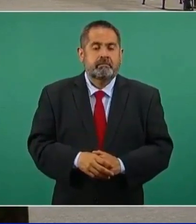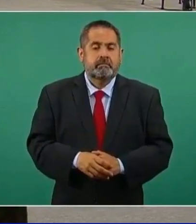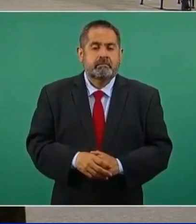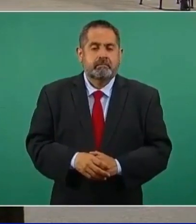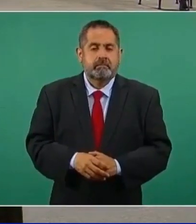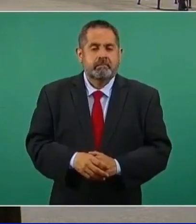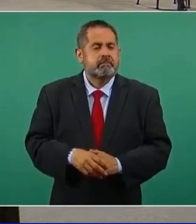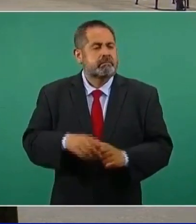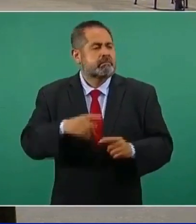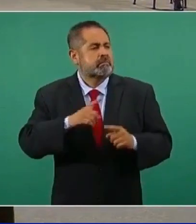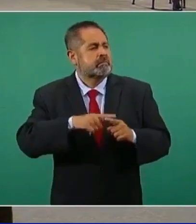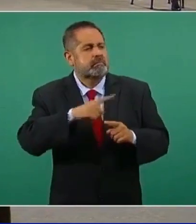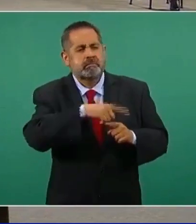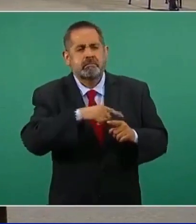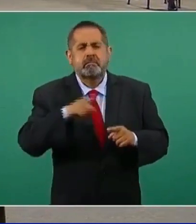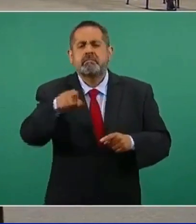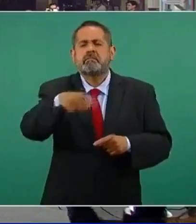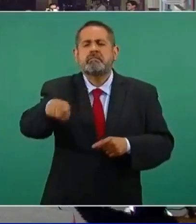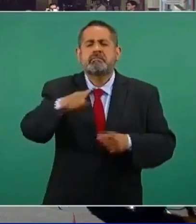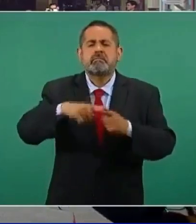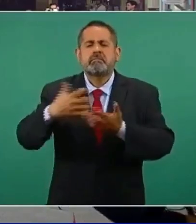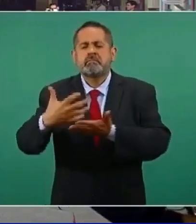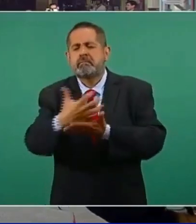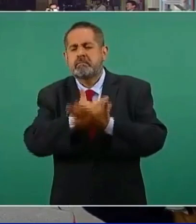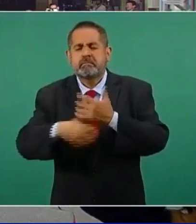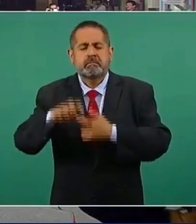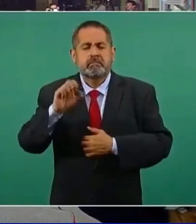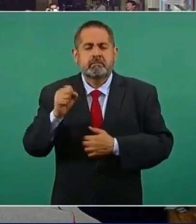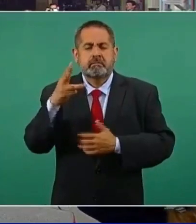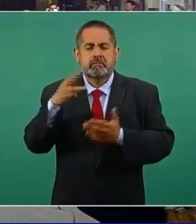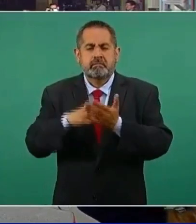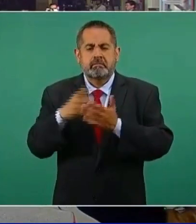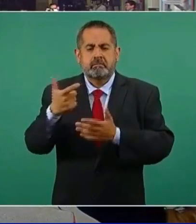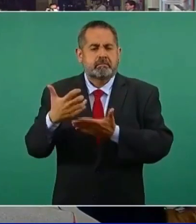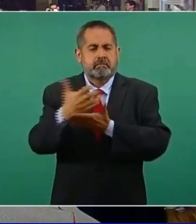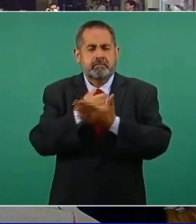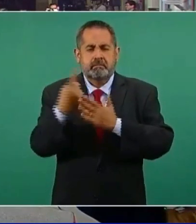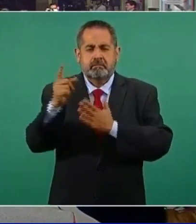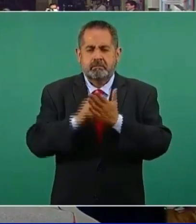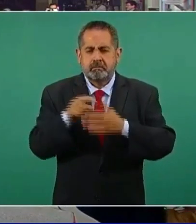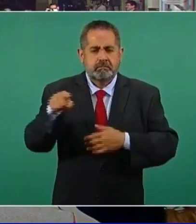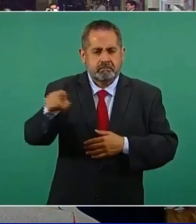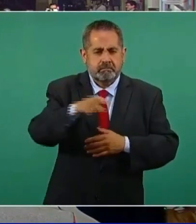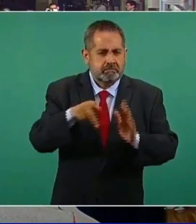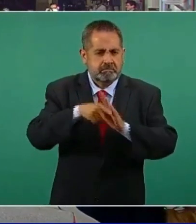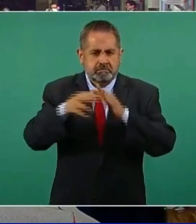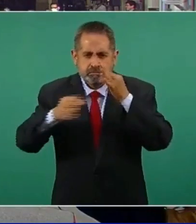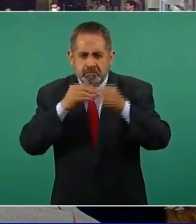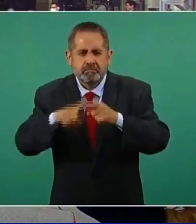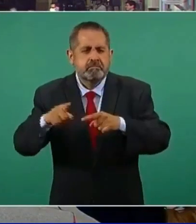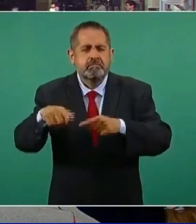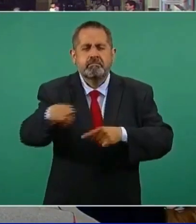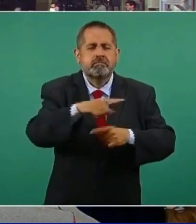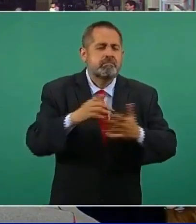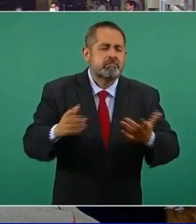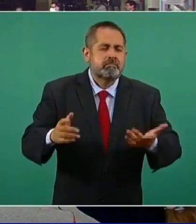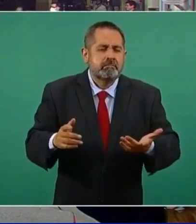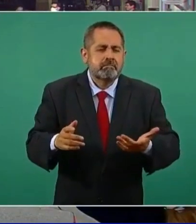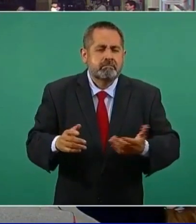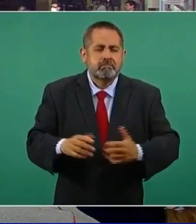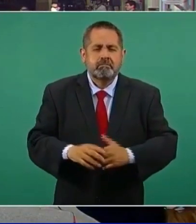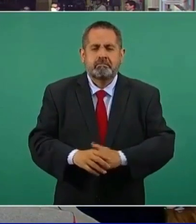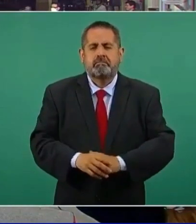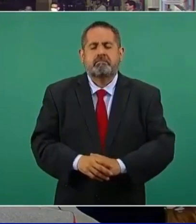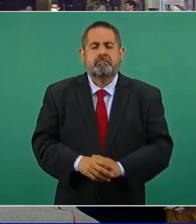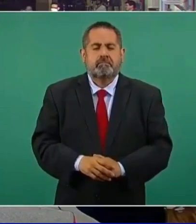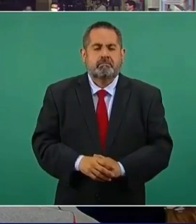A ver, que levante la mano, ¿quién gana 63,000 pesos mensuales? Los periodistas que están aquí.